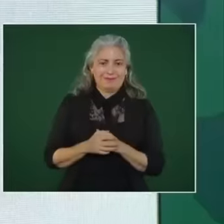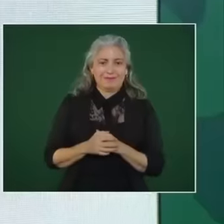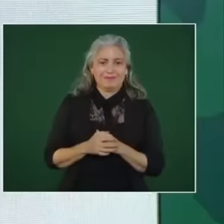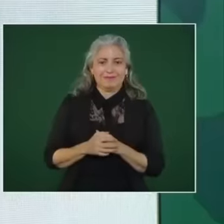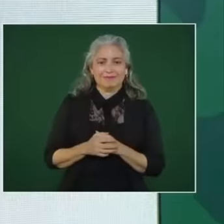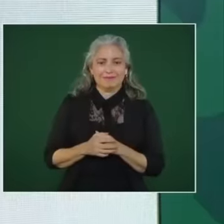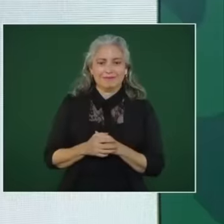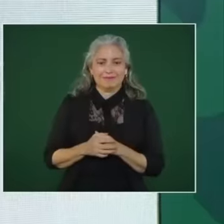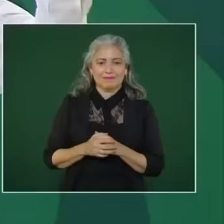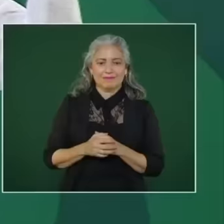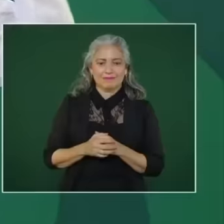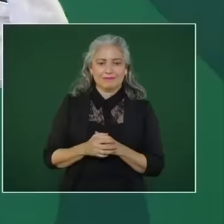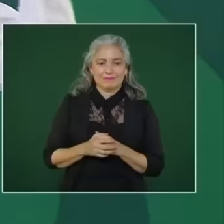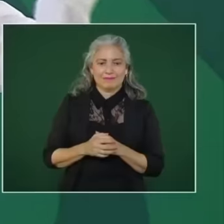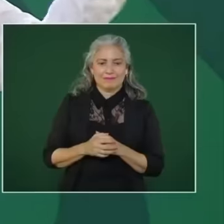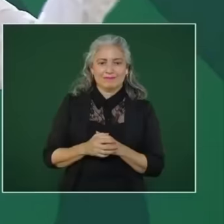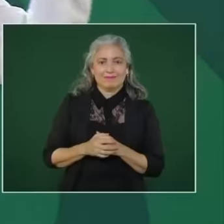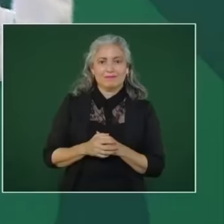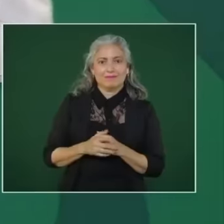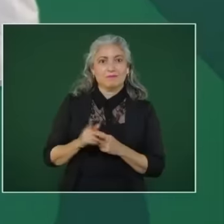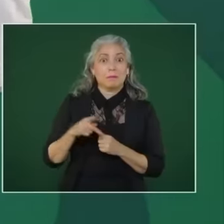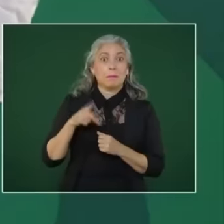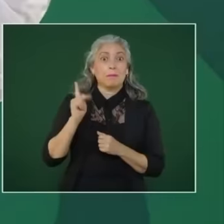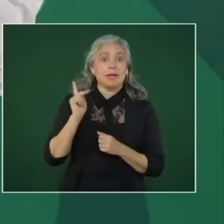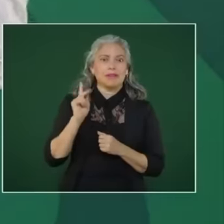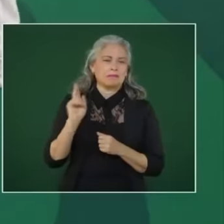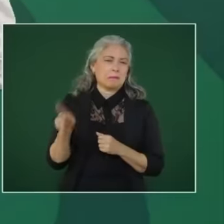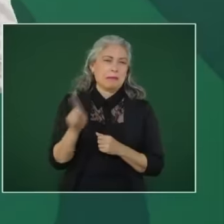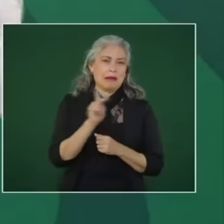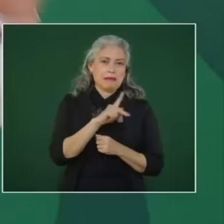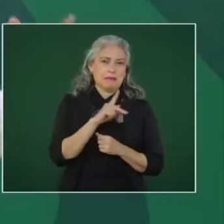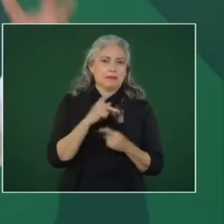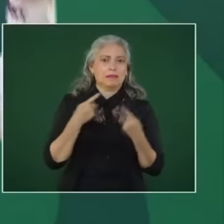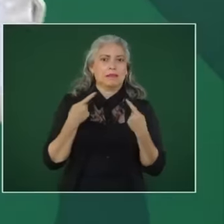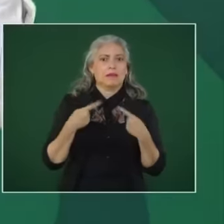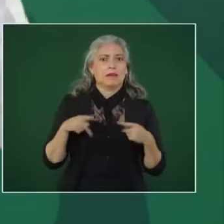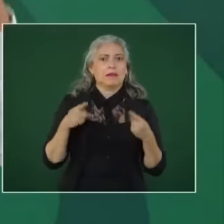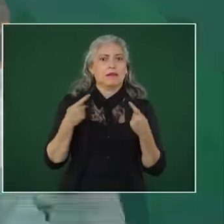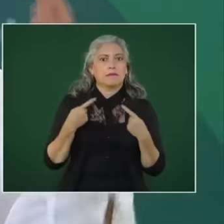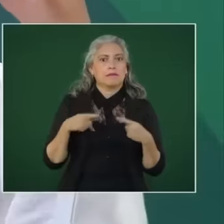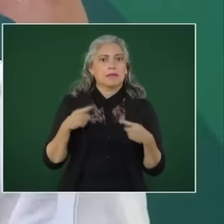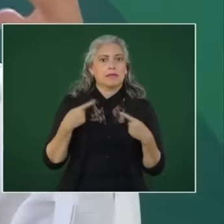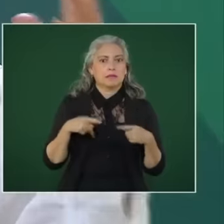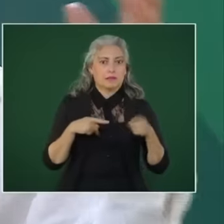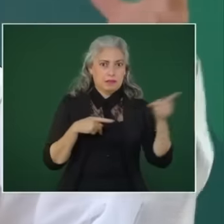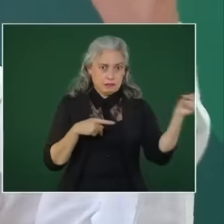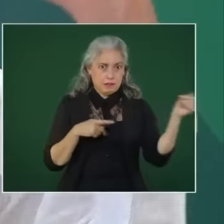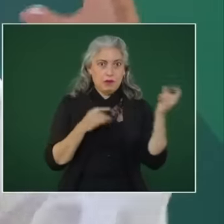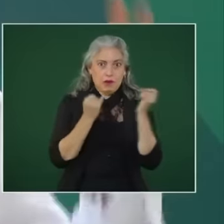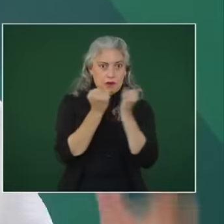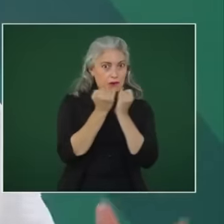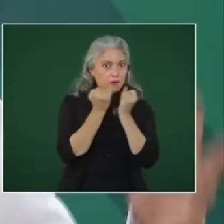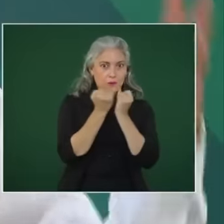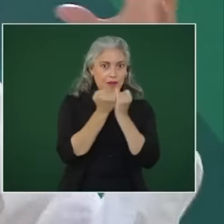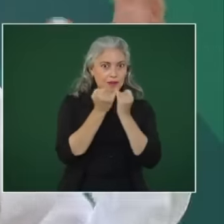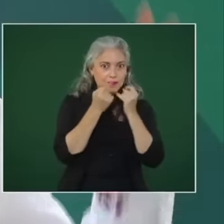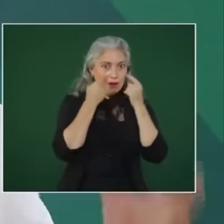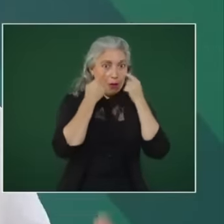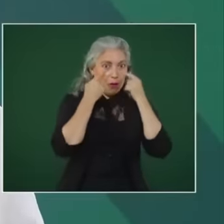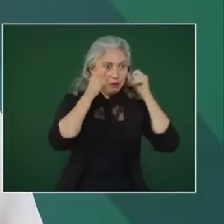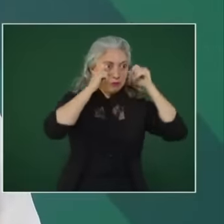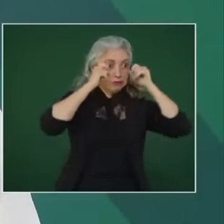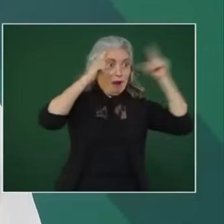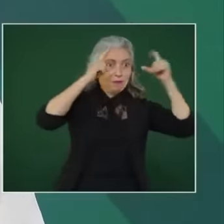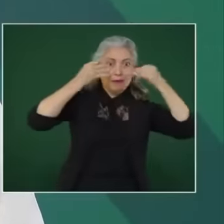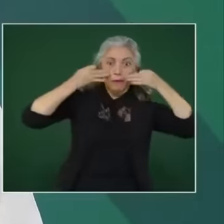Pero los fachos fanáticos, ¿cómo cuesta trabajo de que abran los ojos?